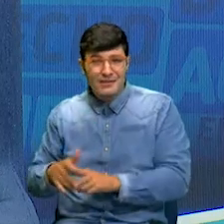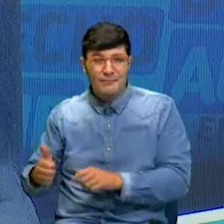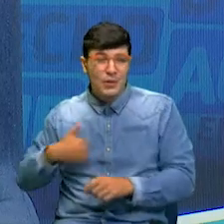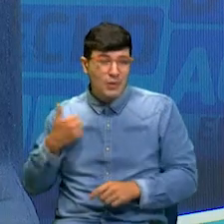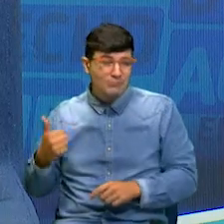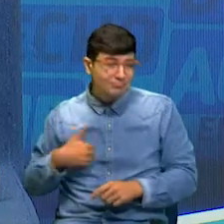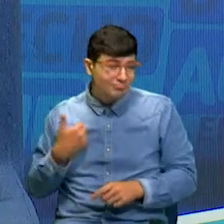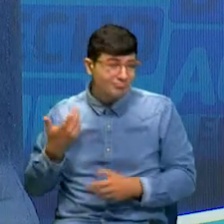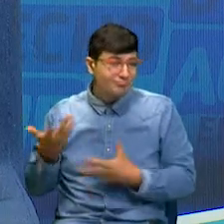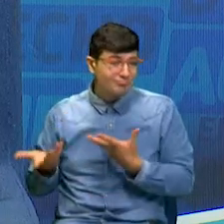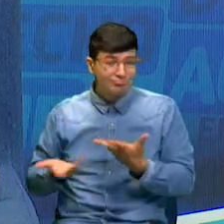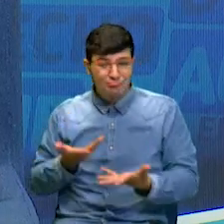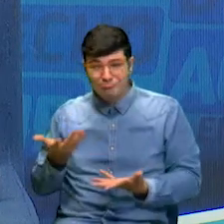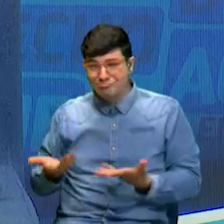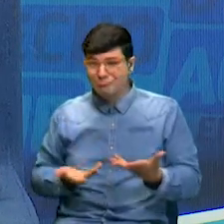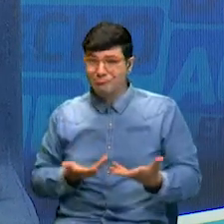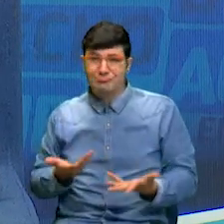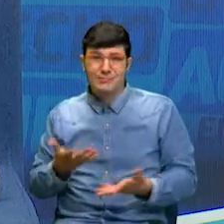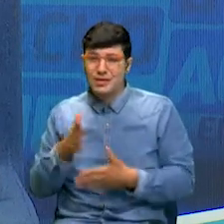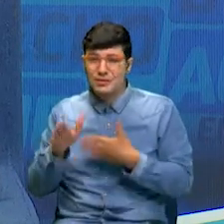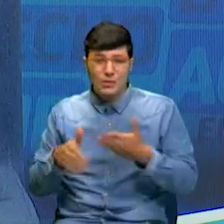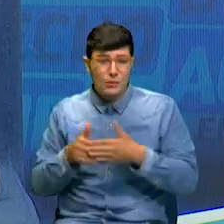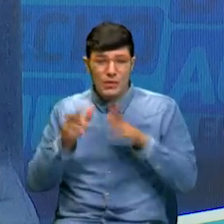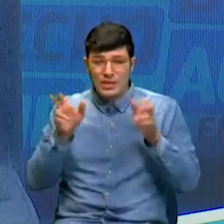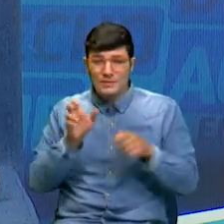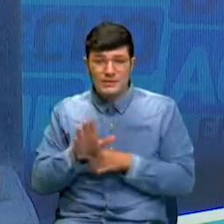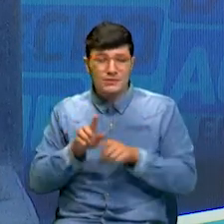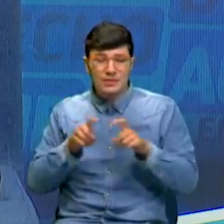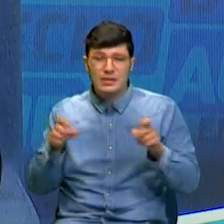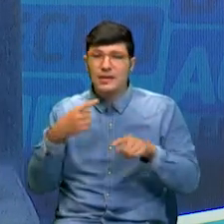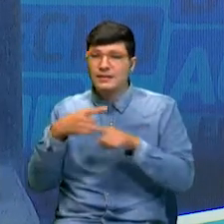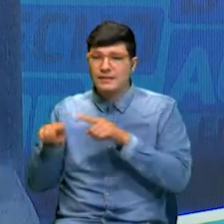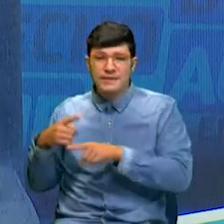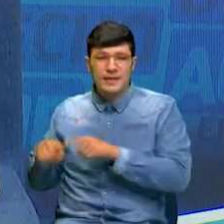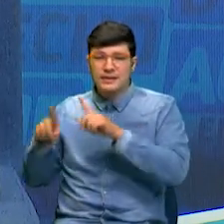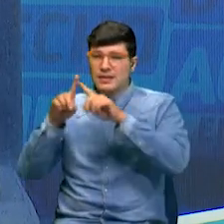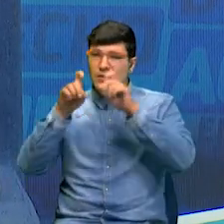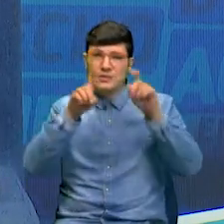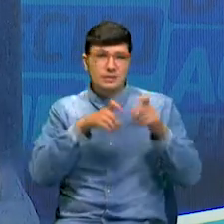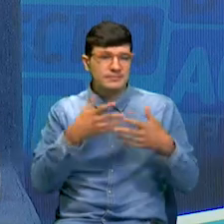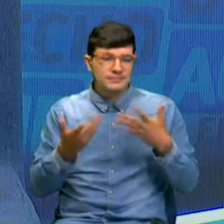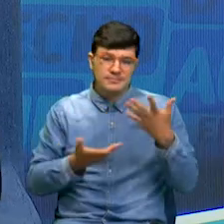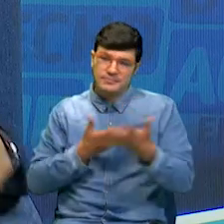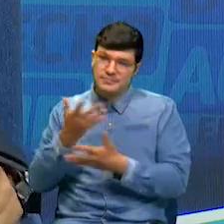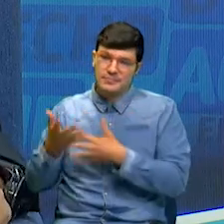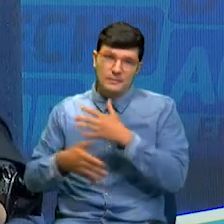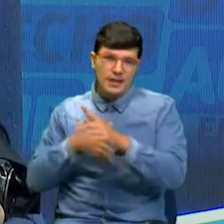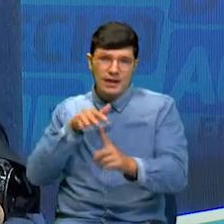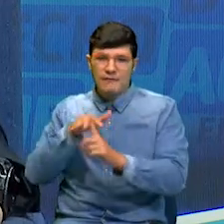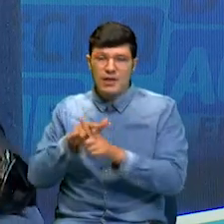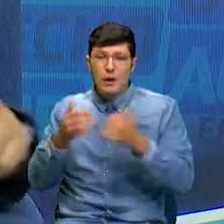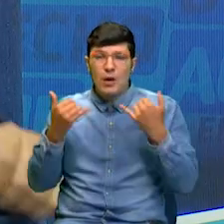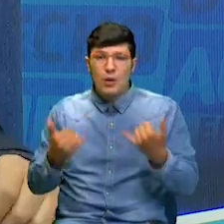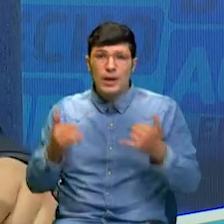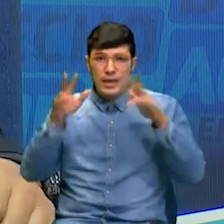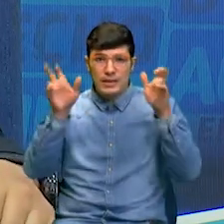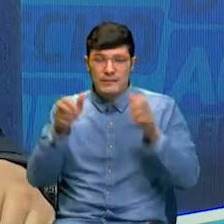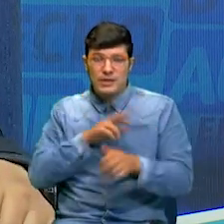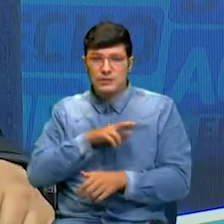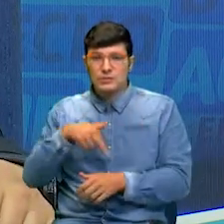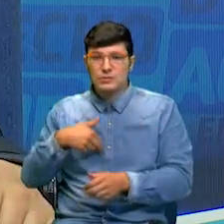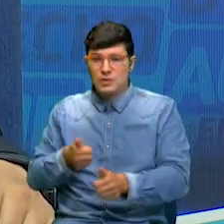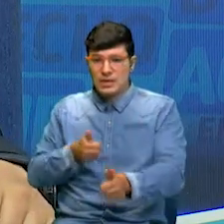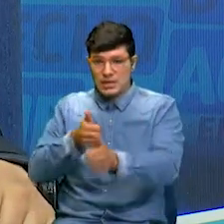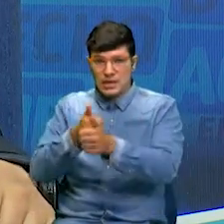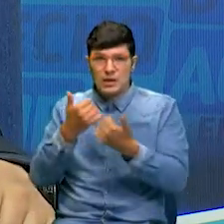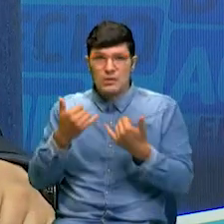confianza, intervienen en todo el tema de bienes. Bueno, varias cosas se ven, infortunadamente, y pues son los temas que hoy estamos dando orientación. Escuchemos